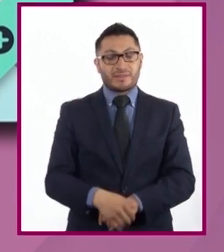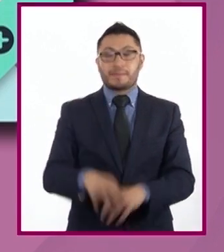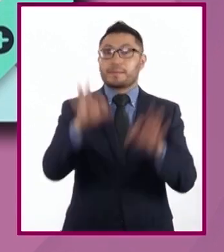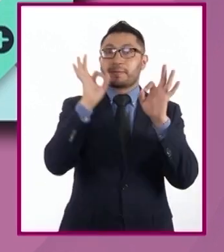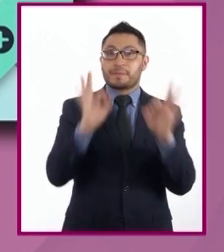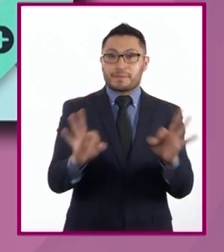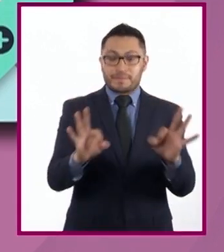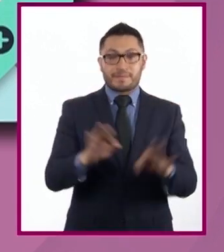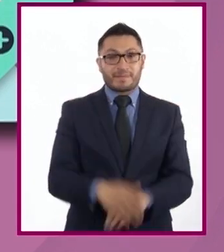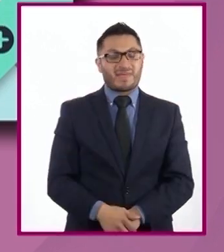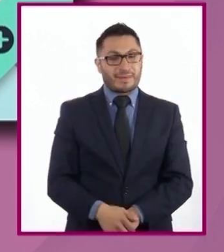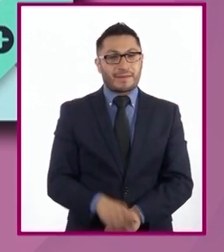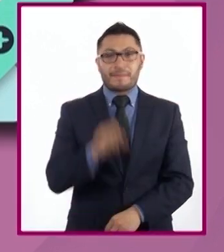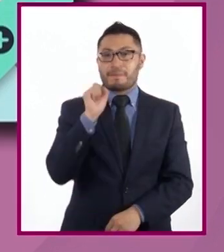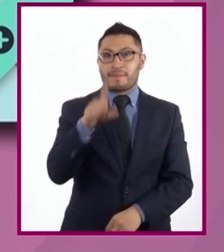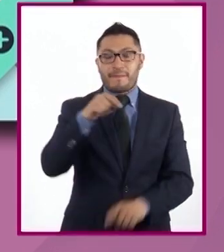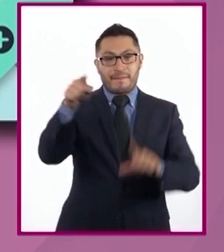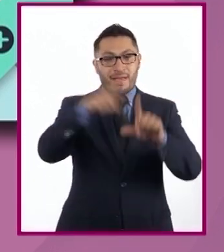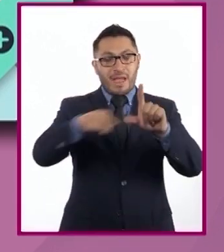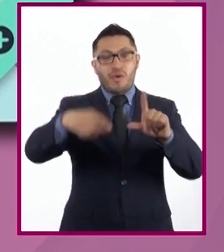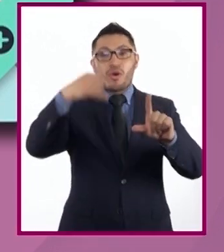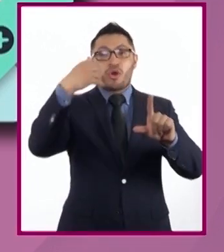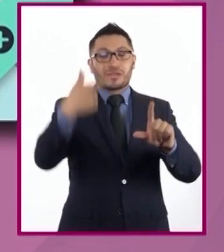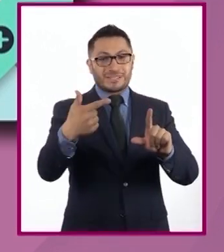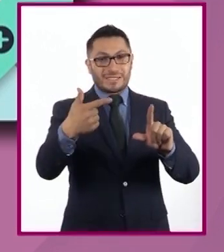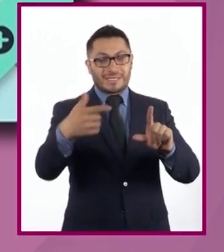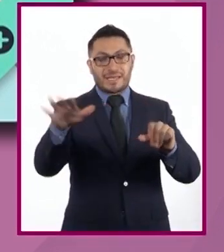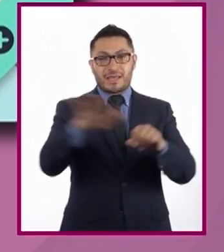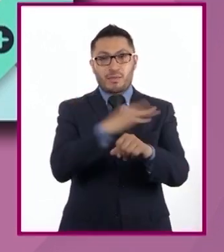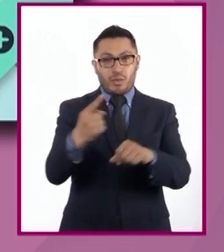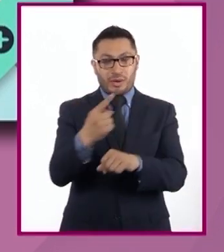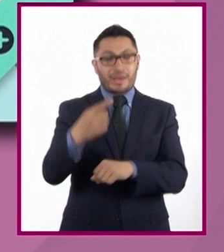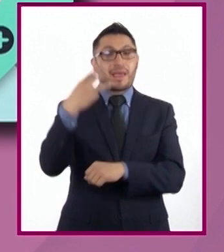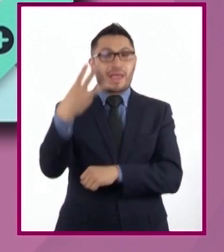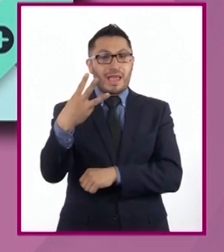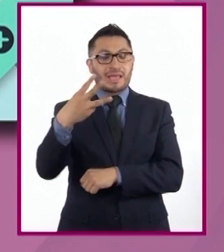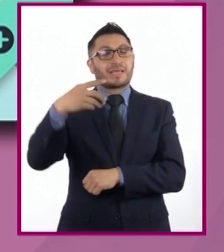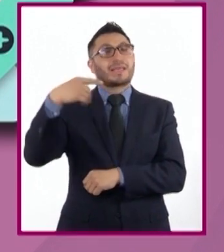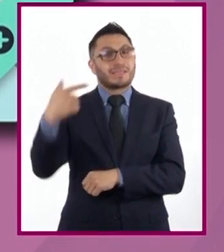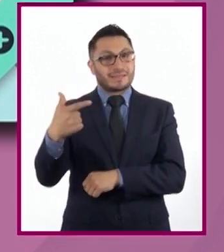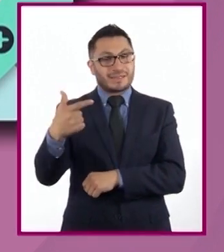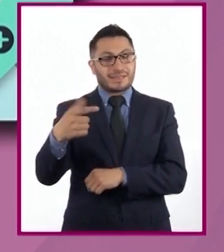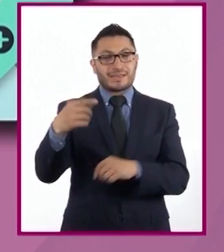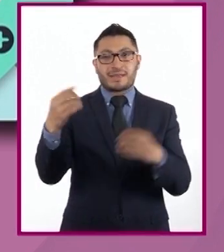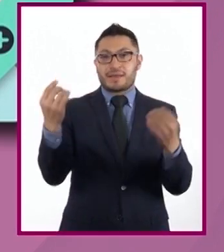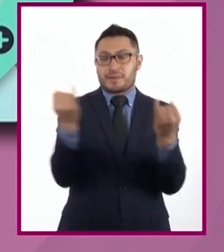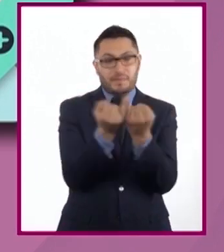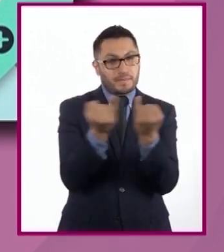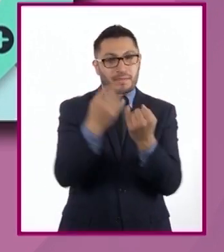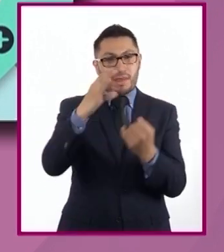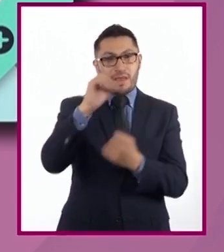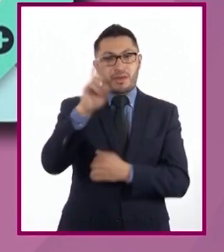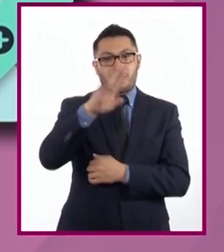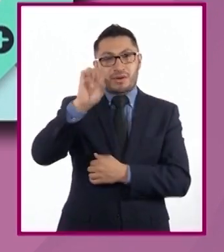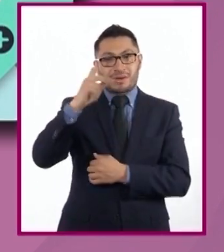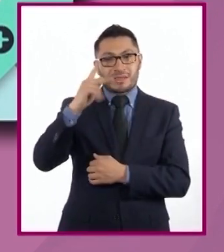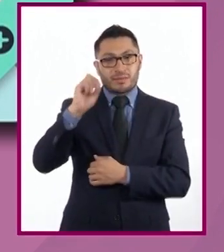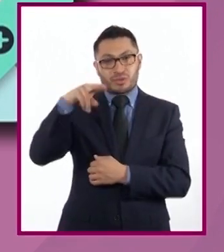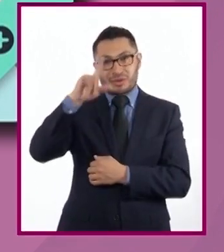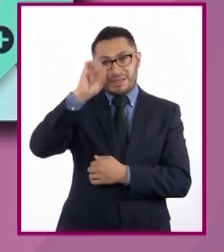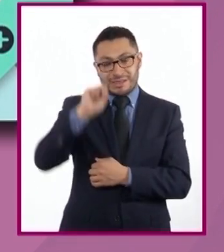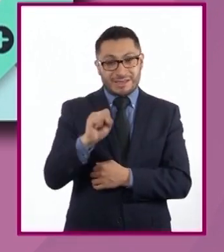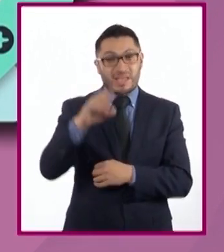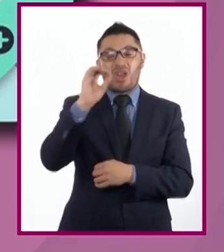Correcto. También el ángulo 7, porque el 3 y el 7 son correspondientes. O bien